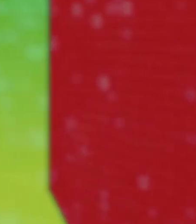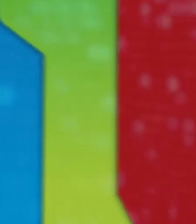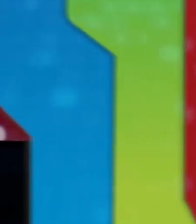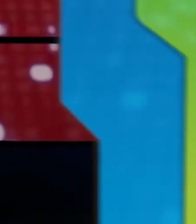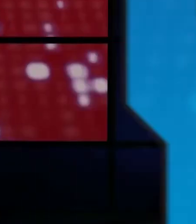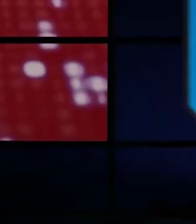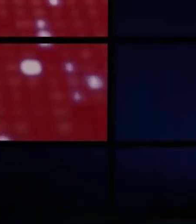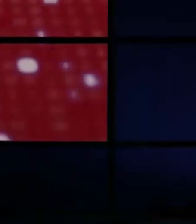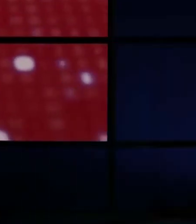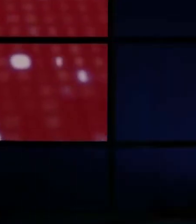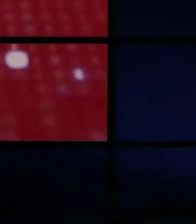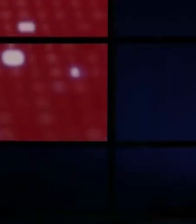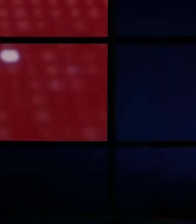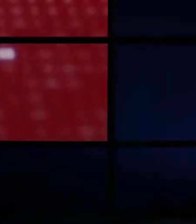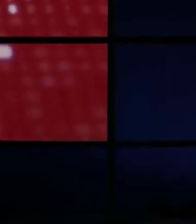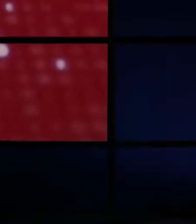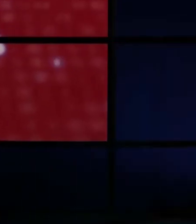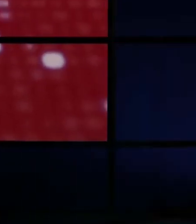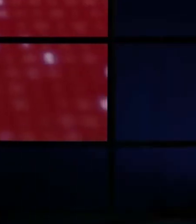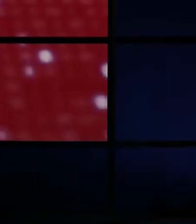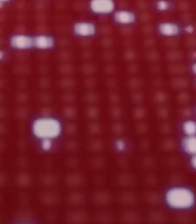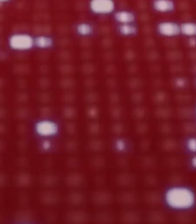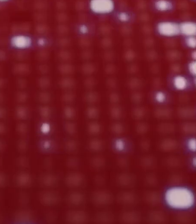por acompañarnos. Hasta pronto.